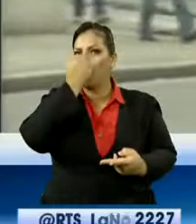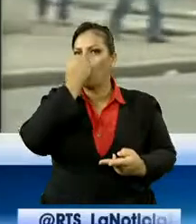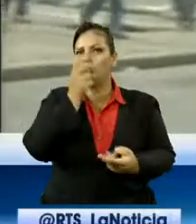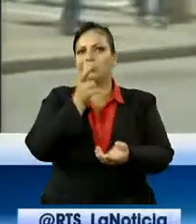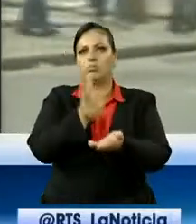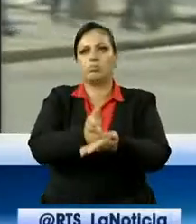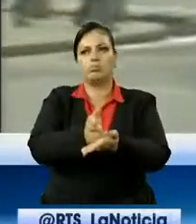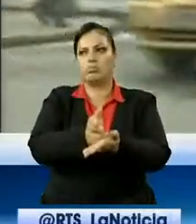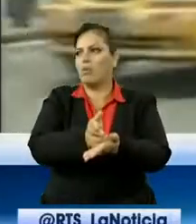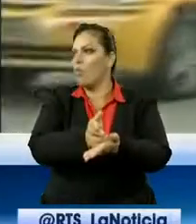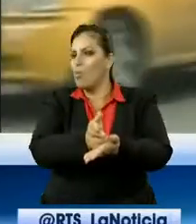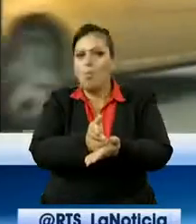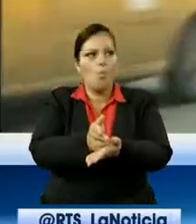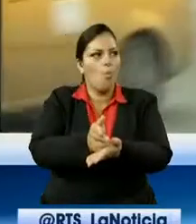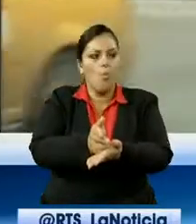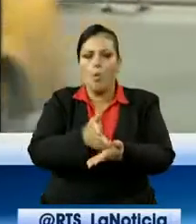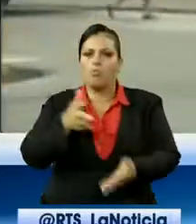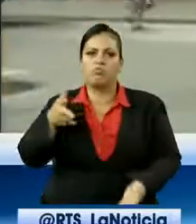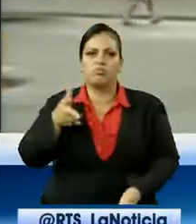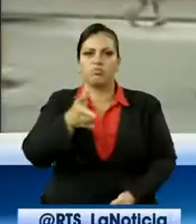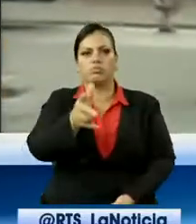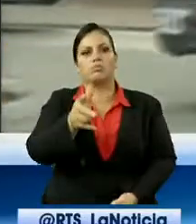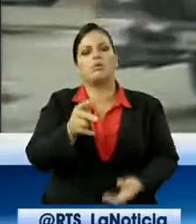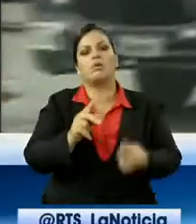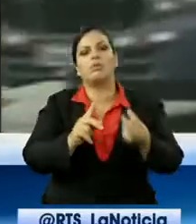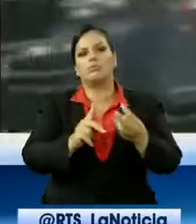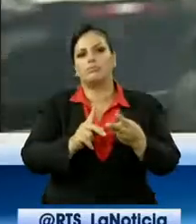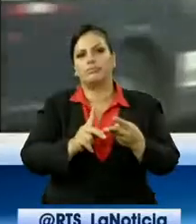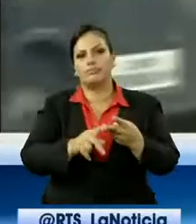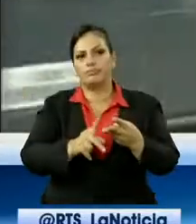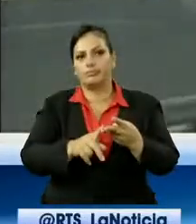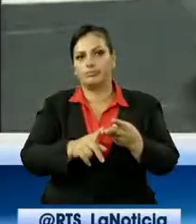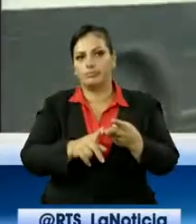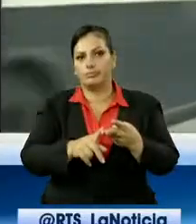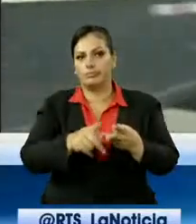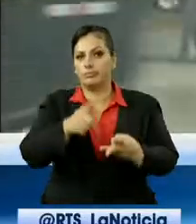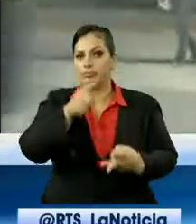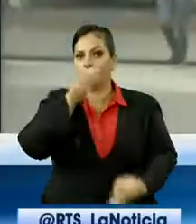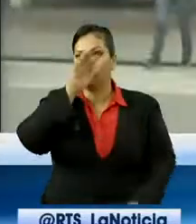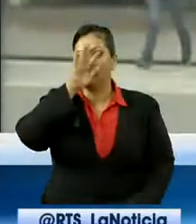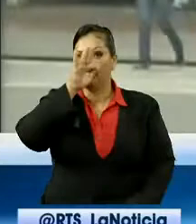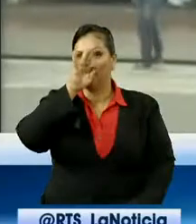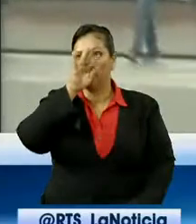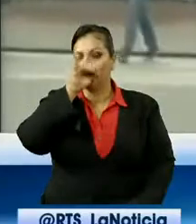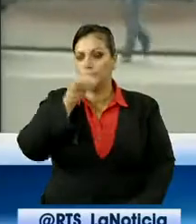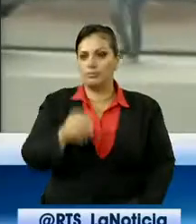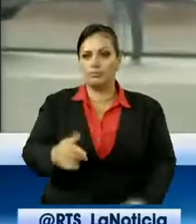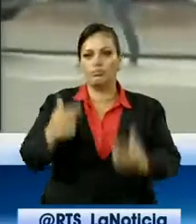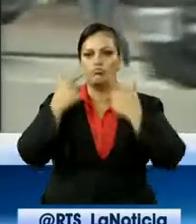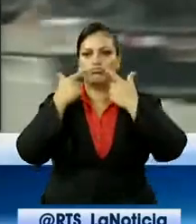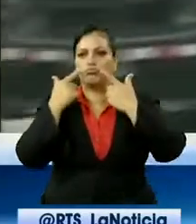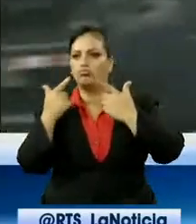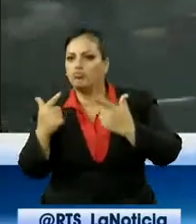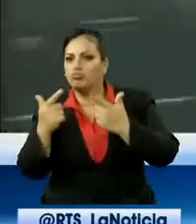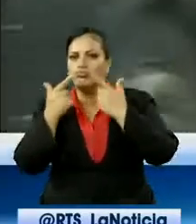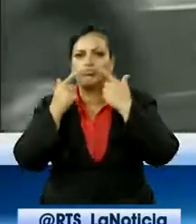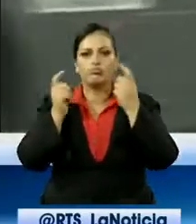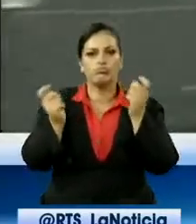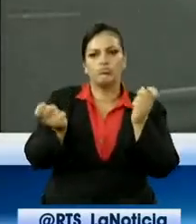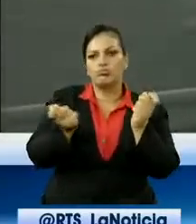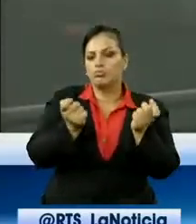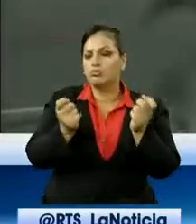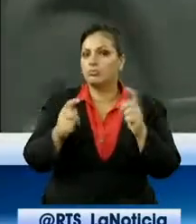sí, pero nos dicen que no es algo constante ni permanente